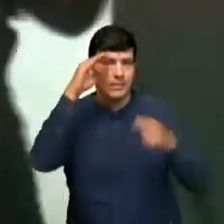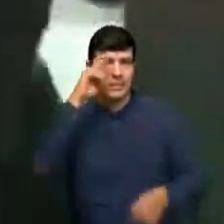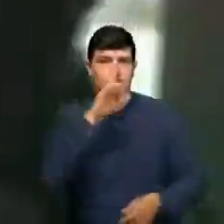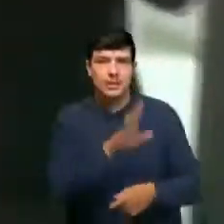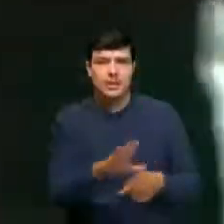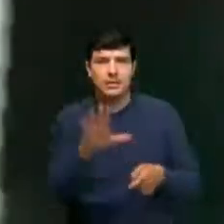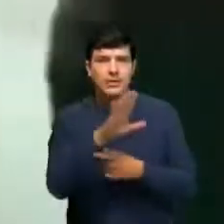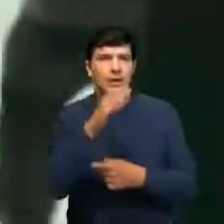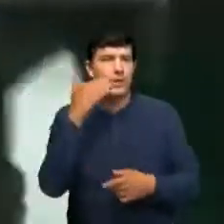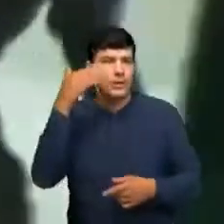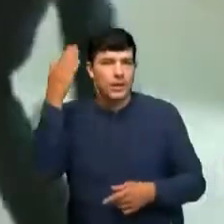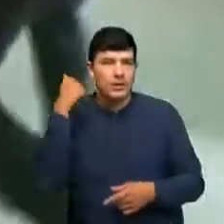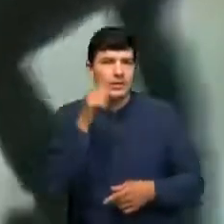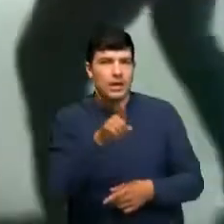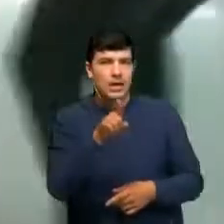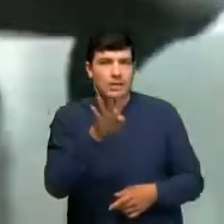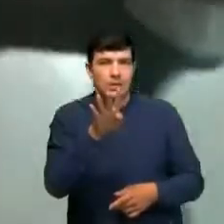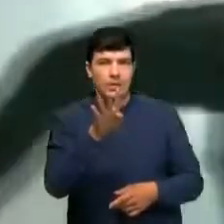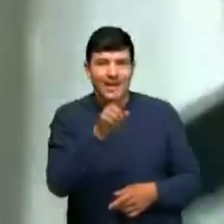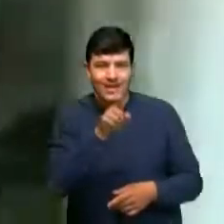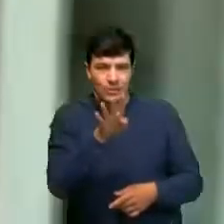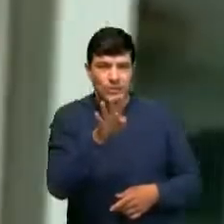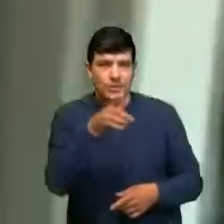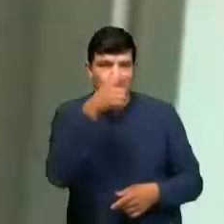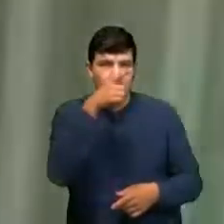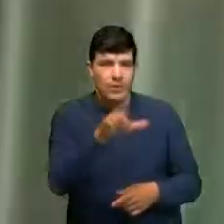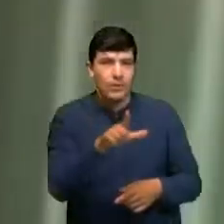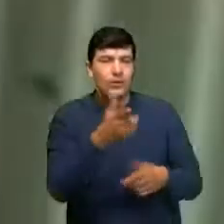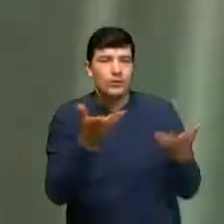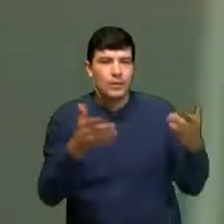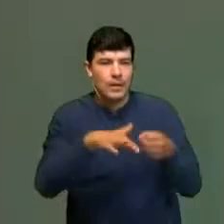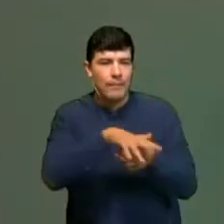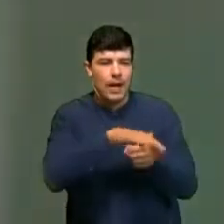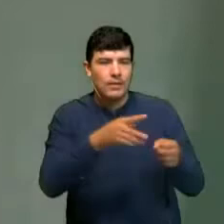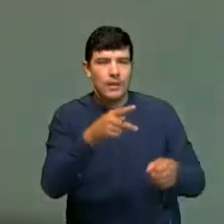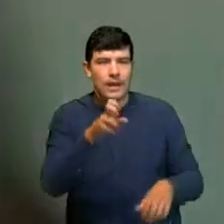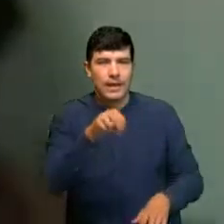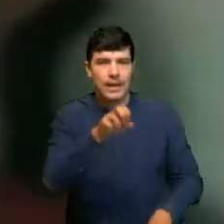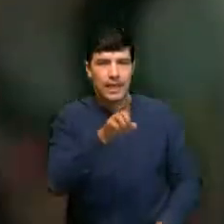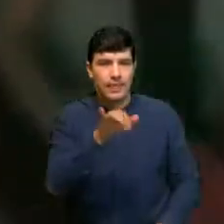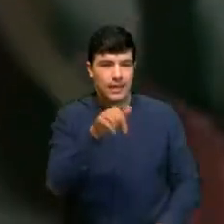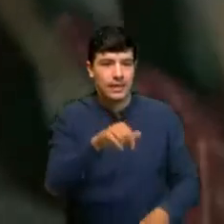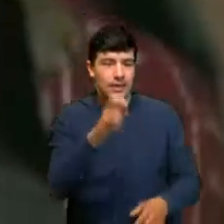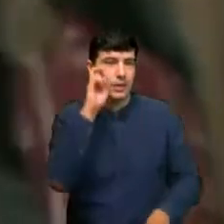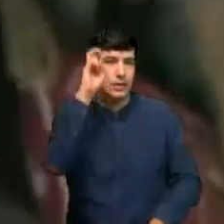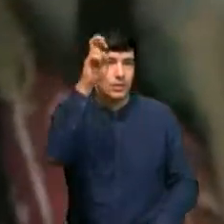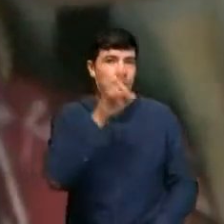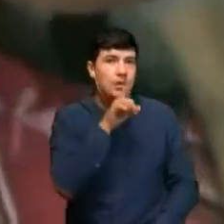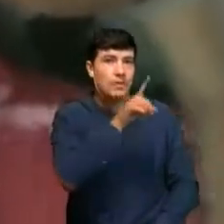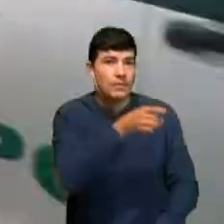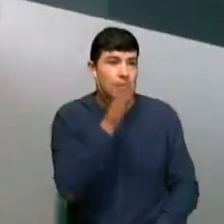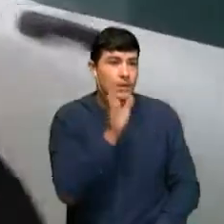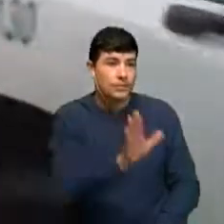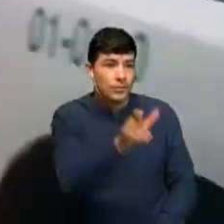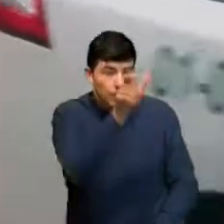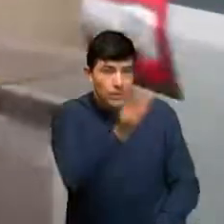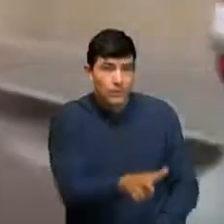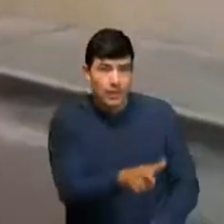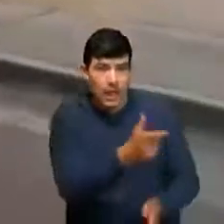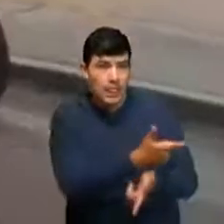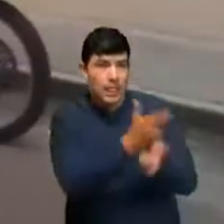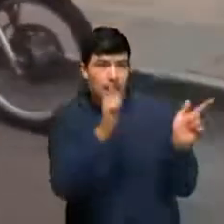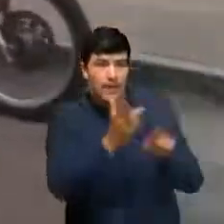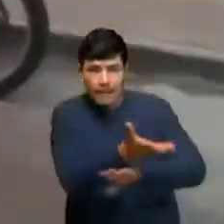fiscalía el 14 de julio en una operación realizada en el barrio Kennedy, en el norte de Bucaramanga. Por su liberación, los